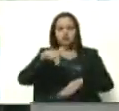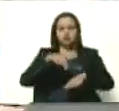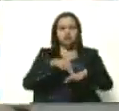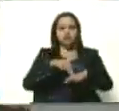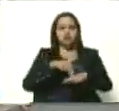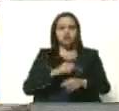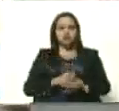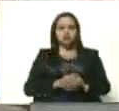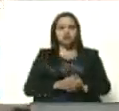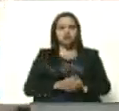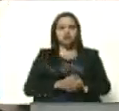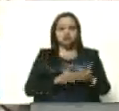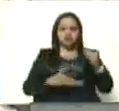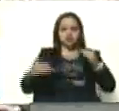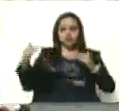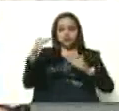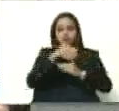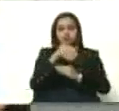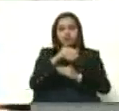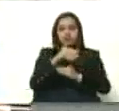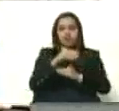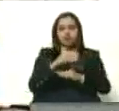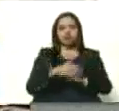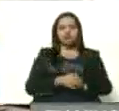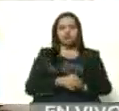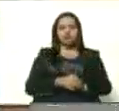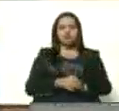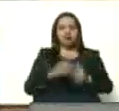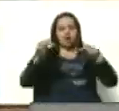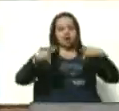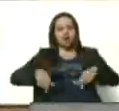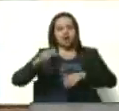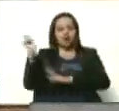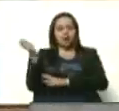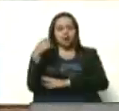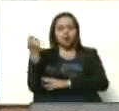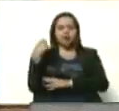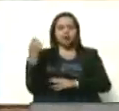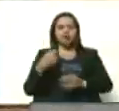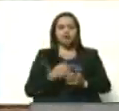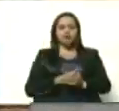alto mando de la Fuerza Armada Nacional Bolivariana acá en el estado Apure.